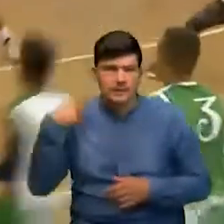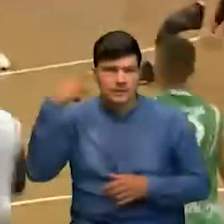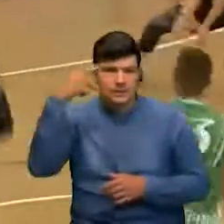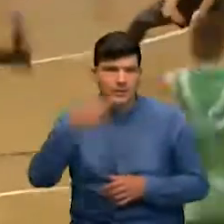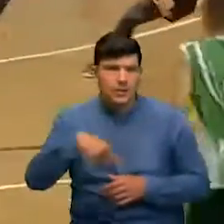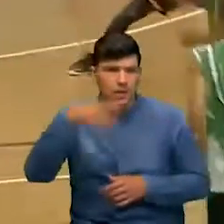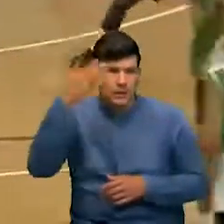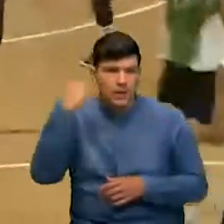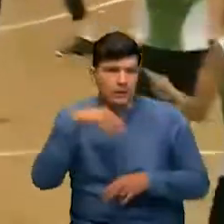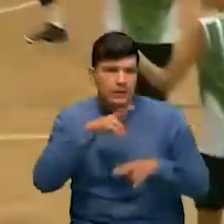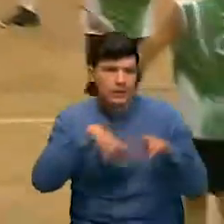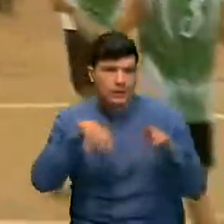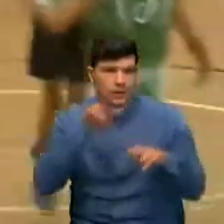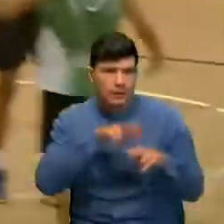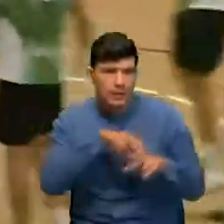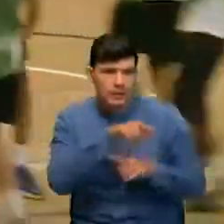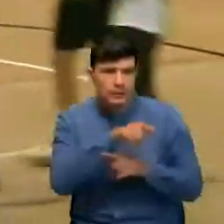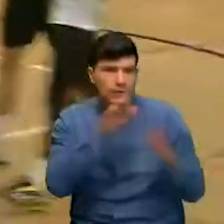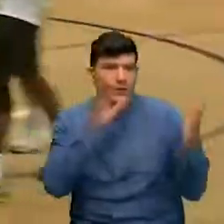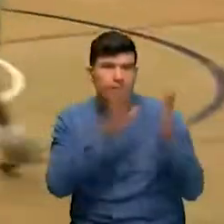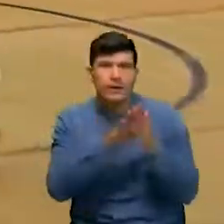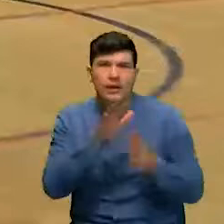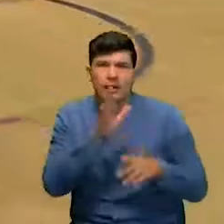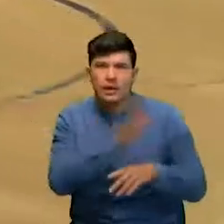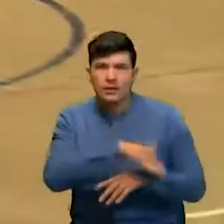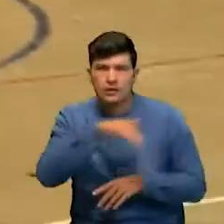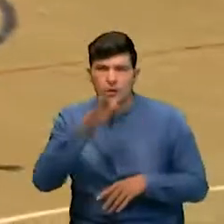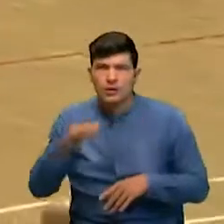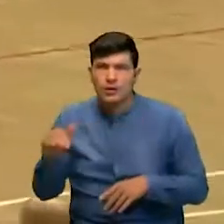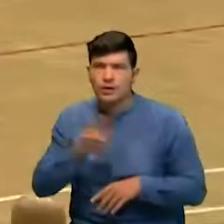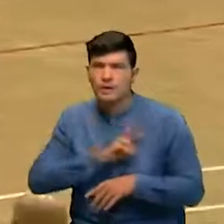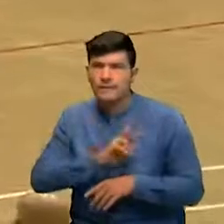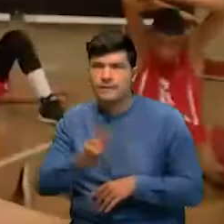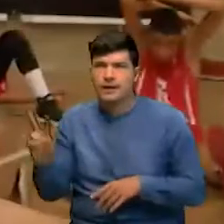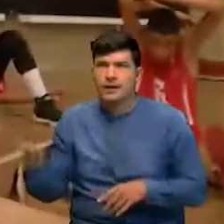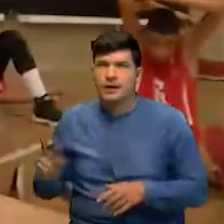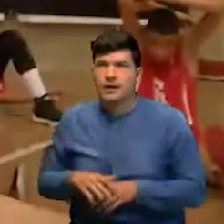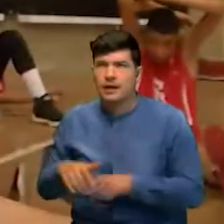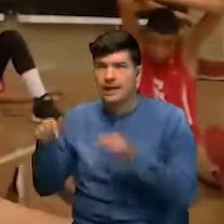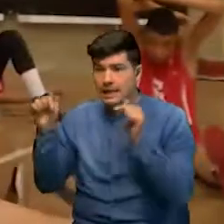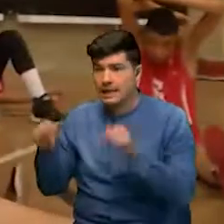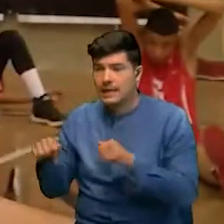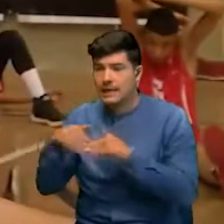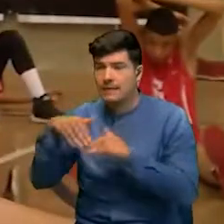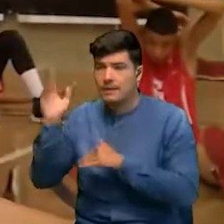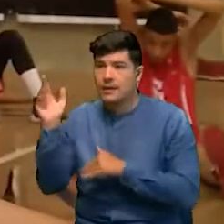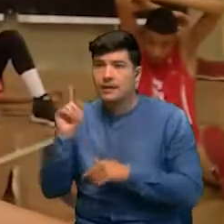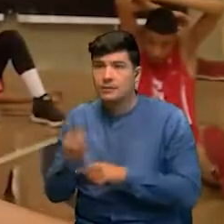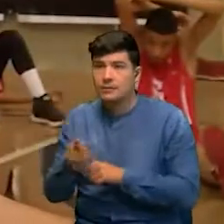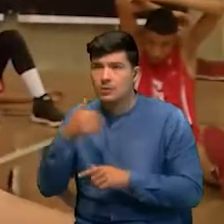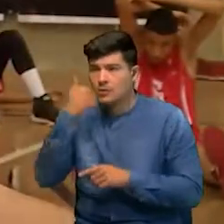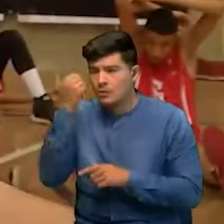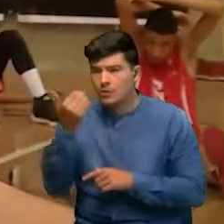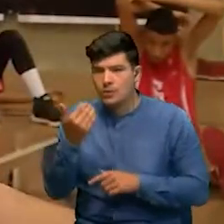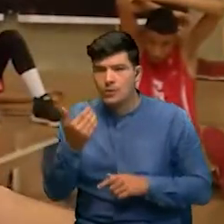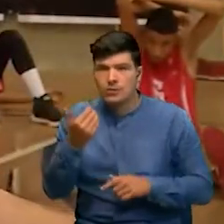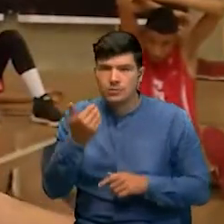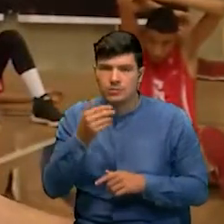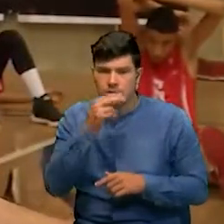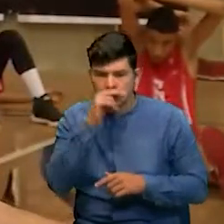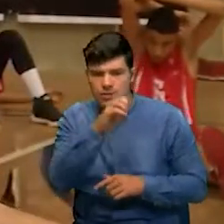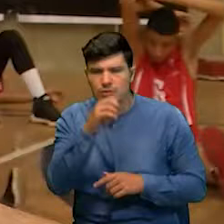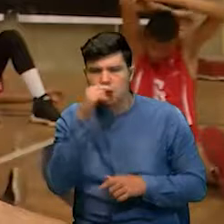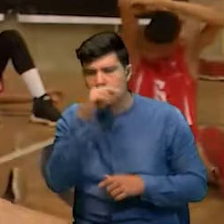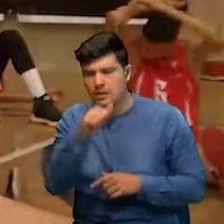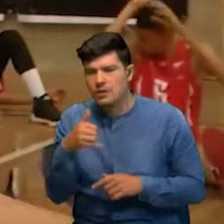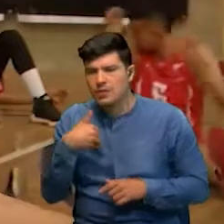es normal en fases finales enfrentamientos entre antioqueños y vallecaucanos. Sí, en esta categoría más, lo que es en las categorías infantil, menor y